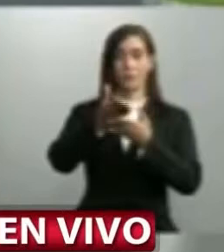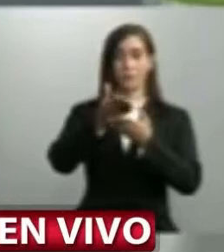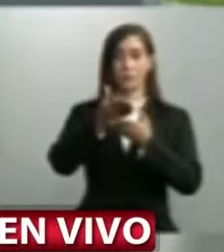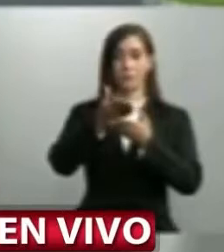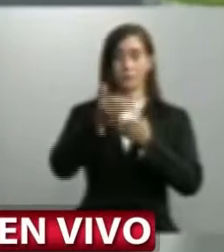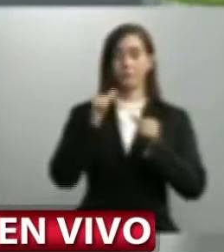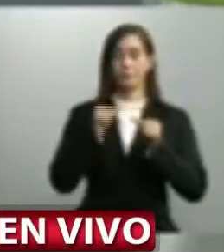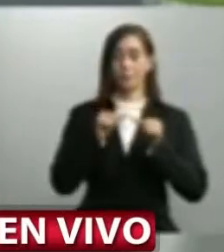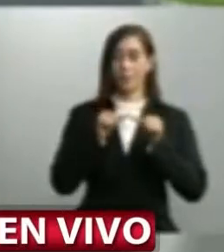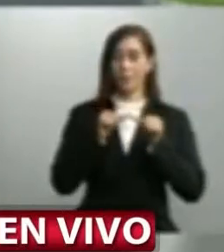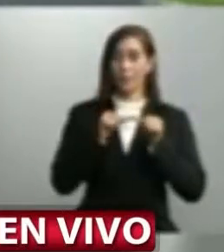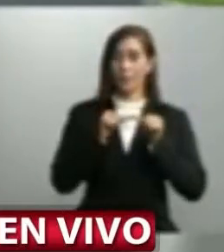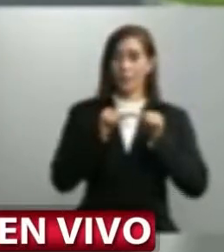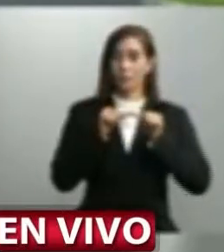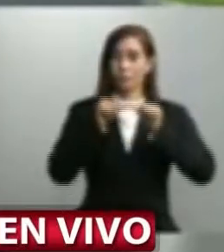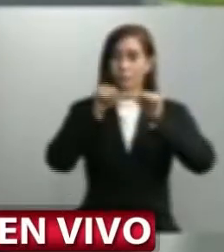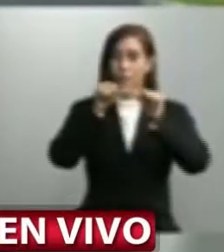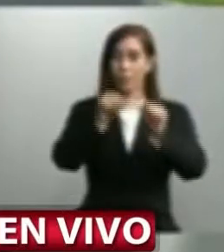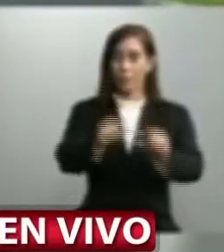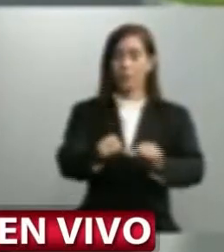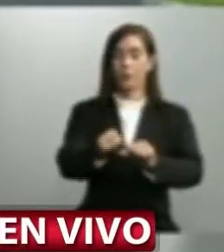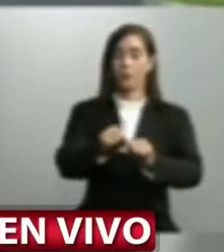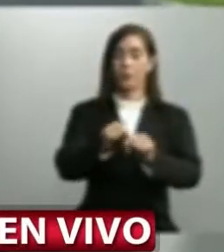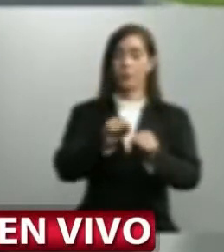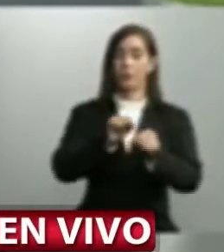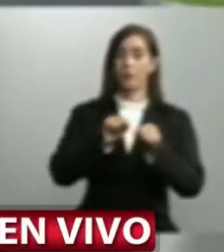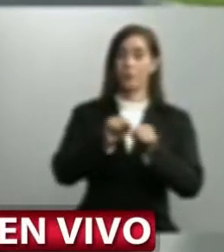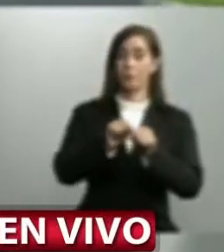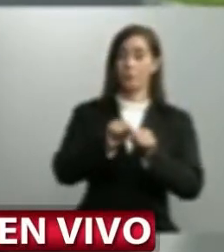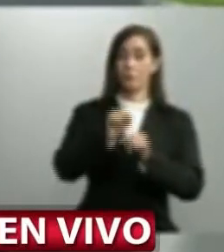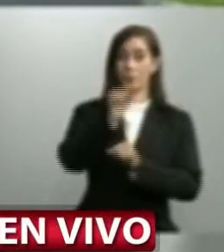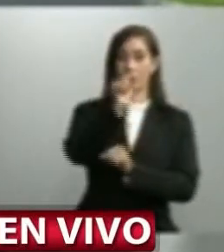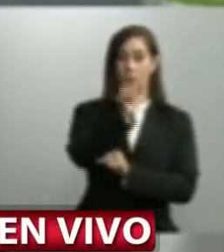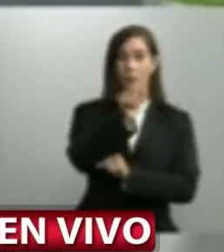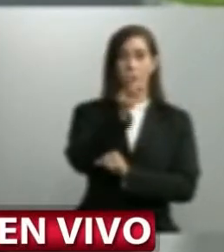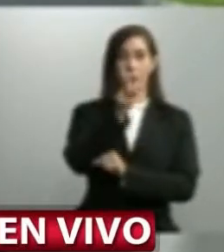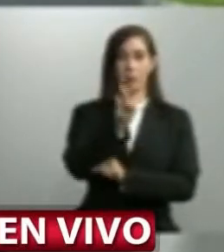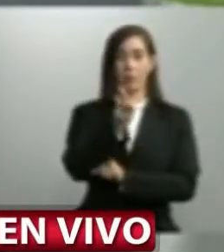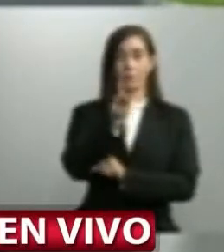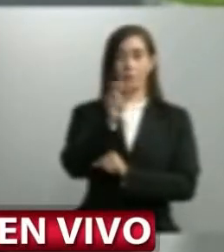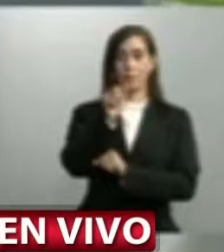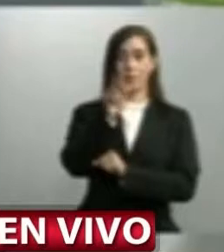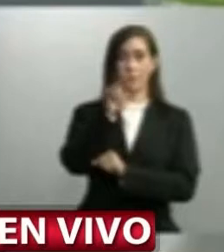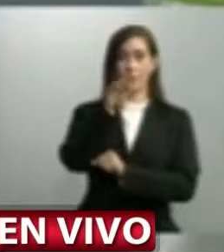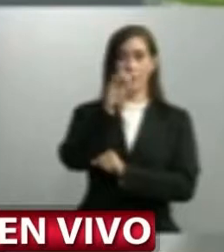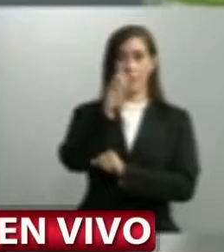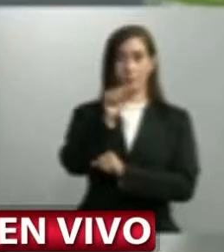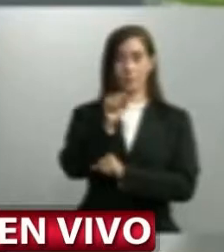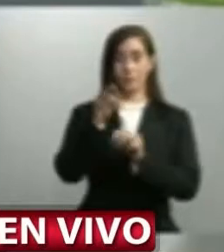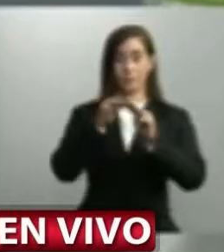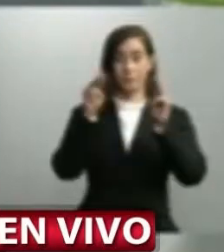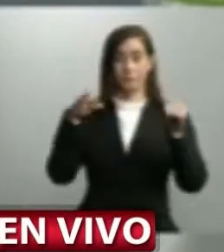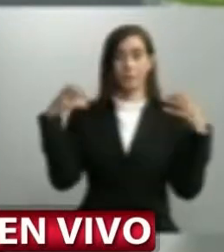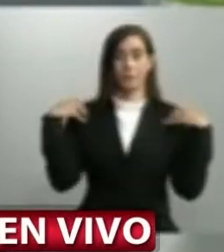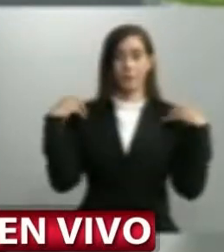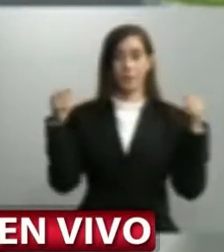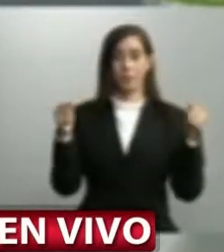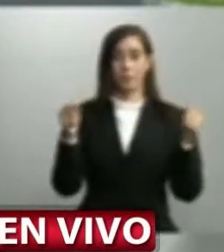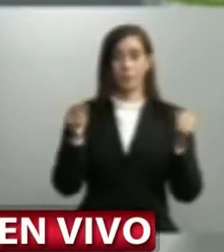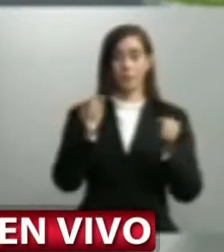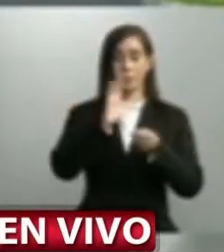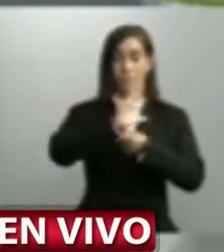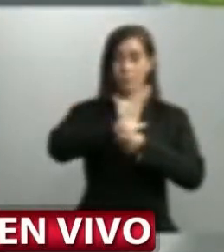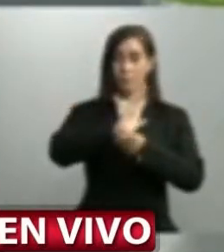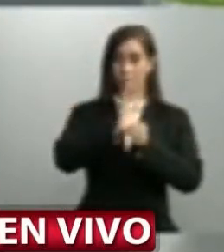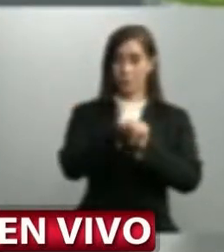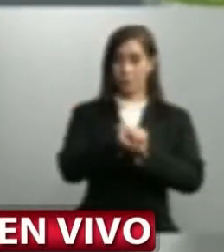continuación del desarrollo de la plataforma Aurora Ministerio de Salud Pública COVID-19,